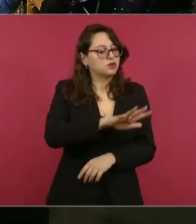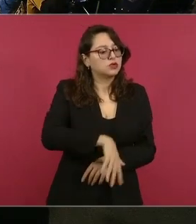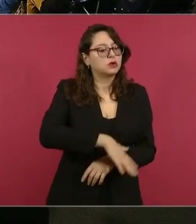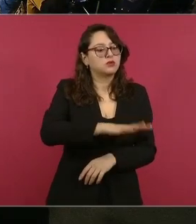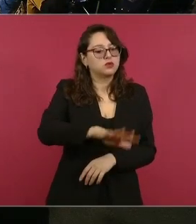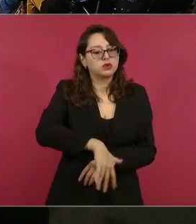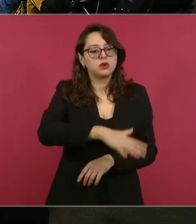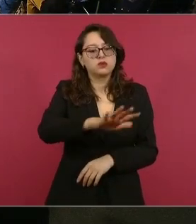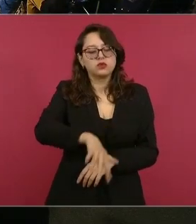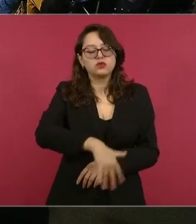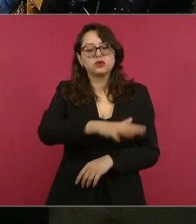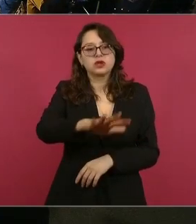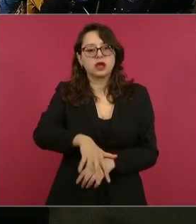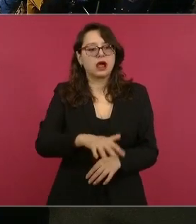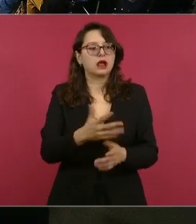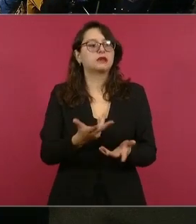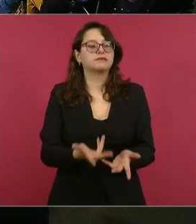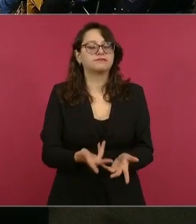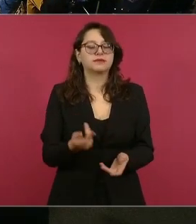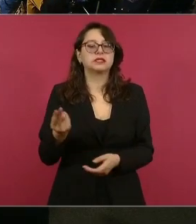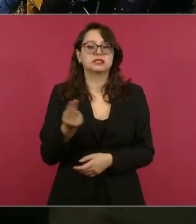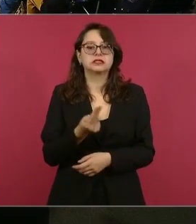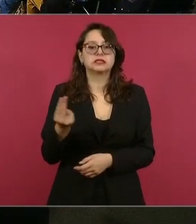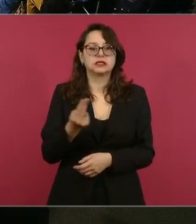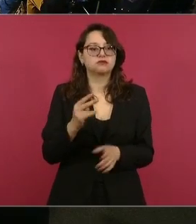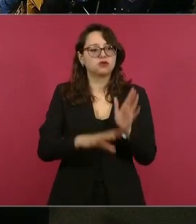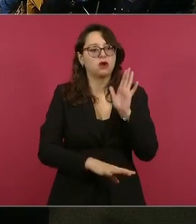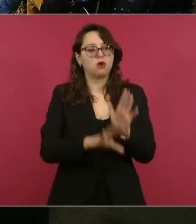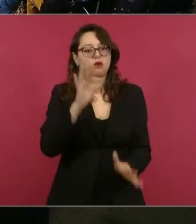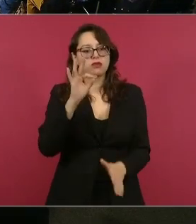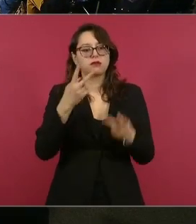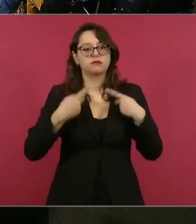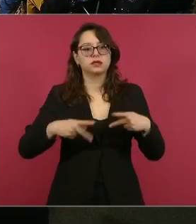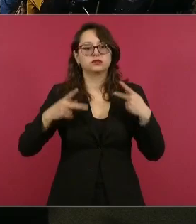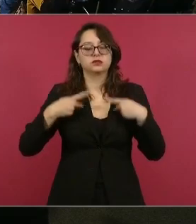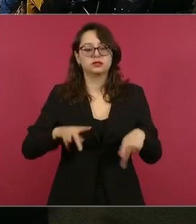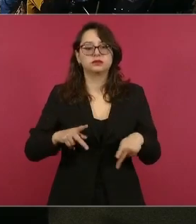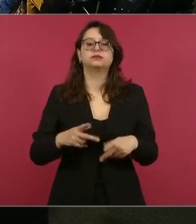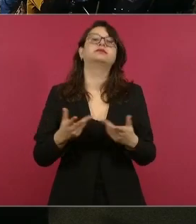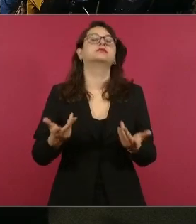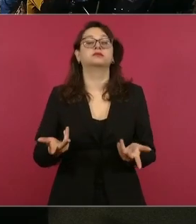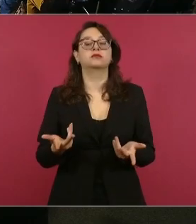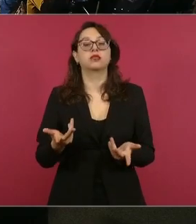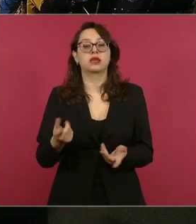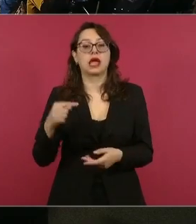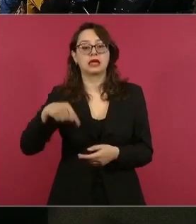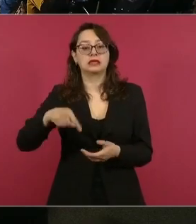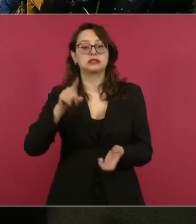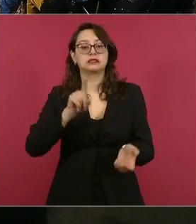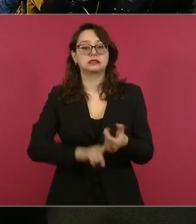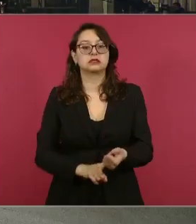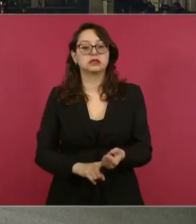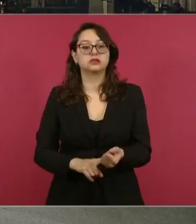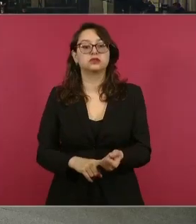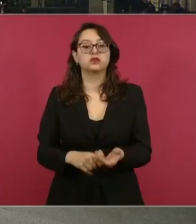auxiliando a la población en este aspecto, pero la Fiscalía General del Estado